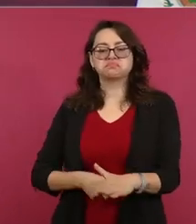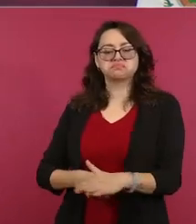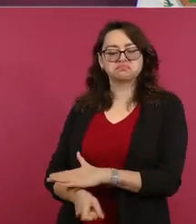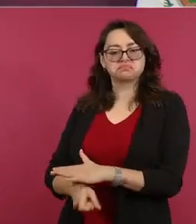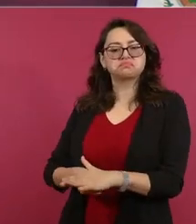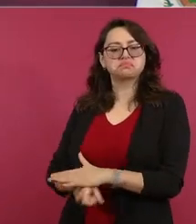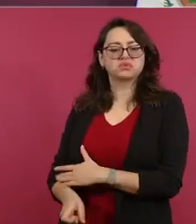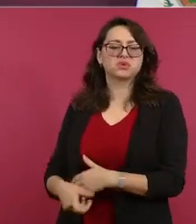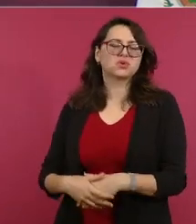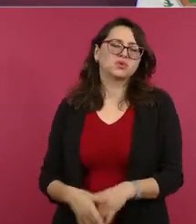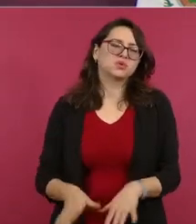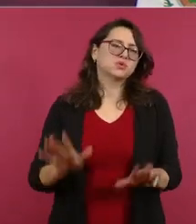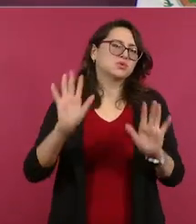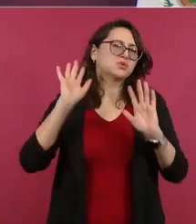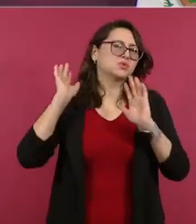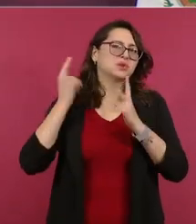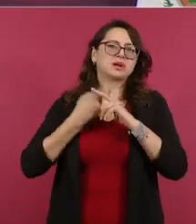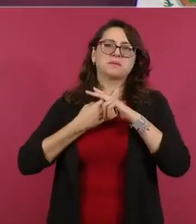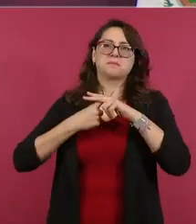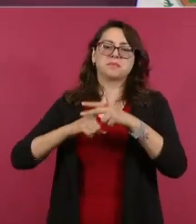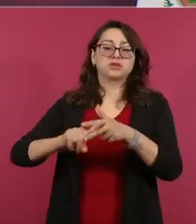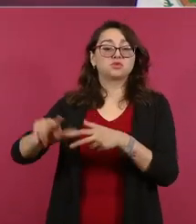que viene desde la época de Porfirio Díaz.